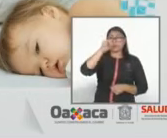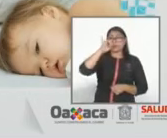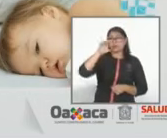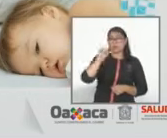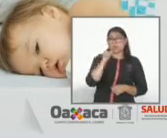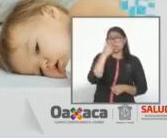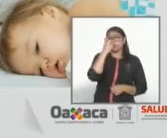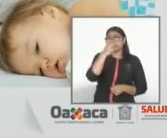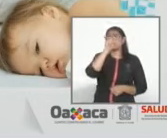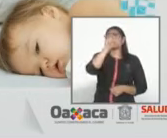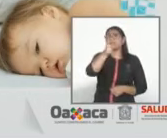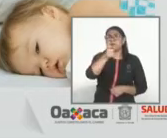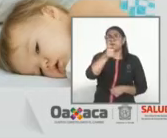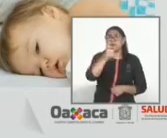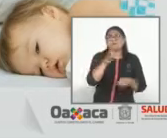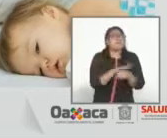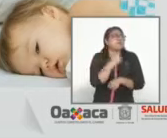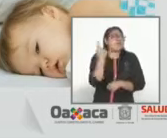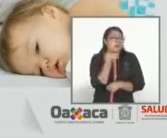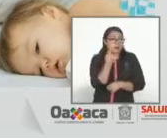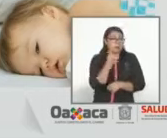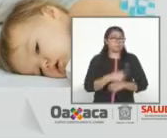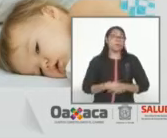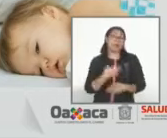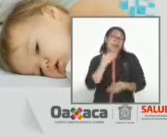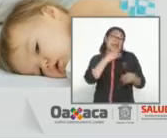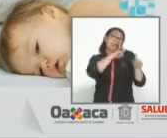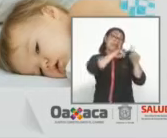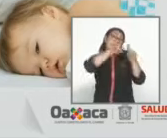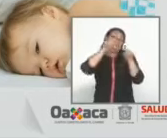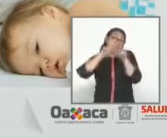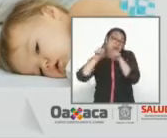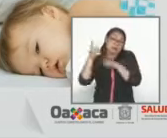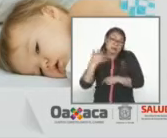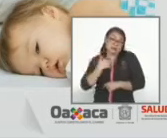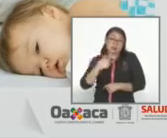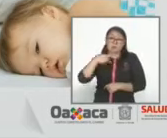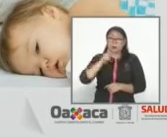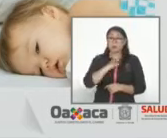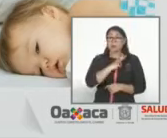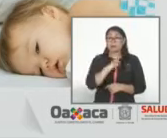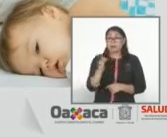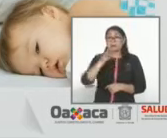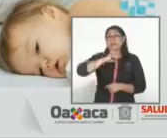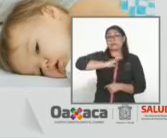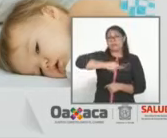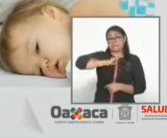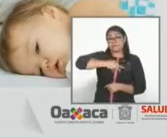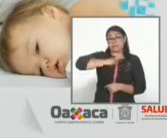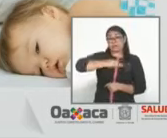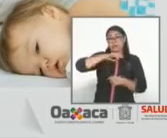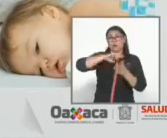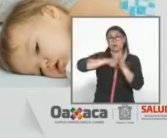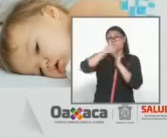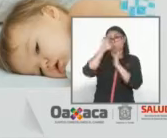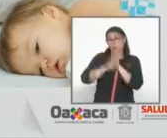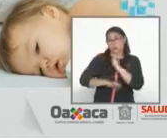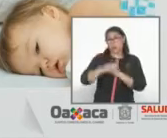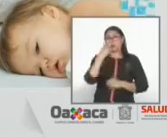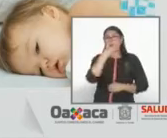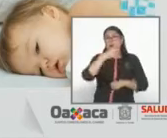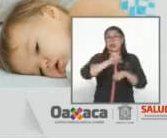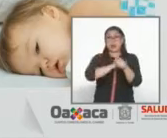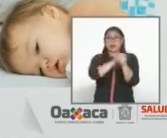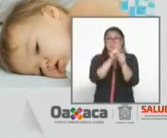del tema que nos conlleva, que es el COVID, las causas infecciosas. En el caso del SARS-CoV-2, también puede